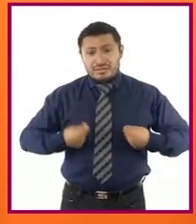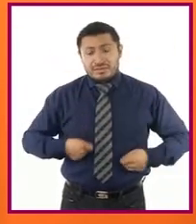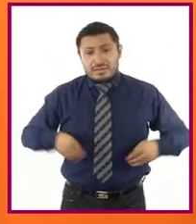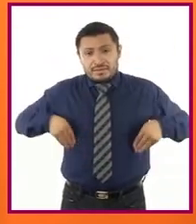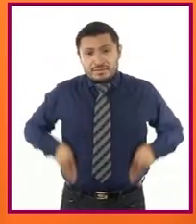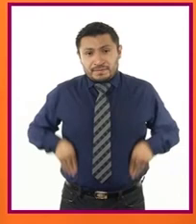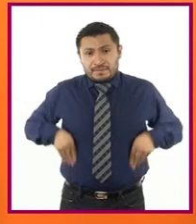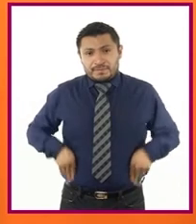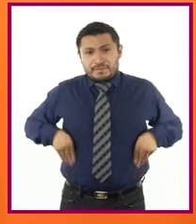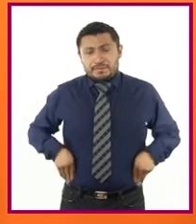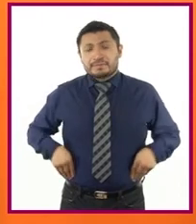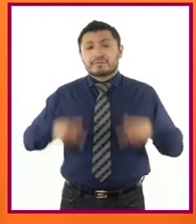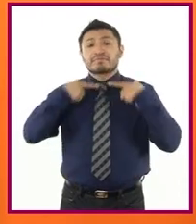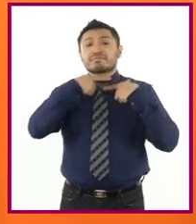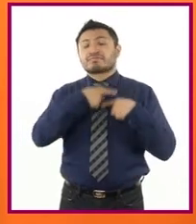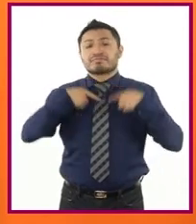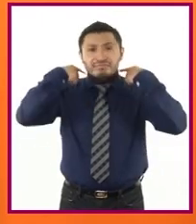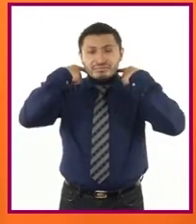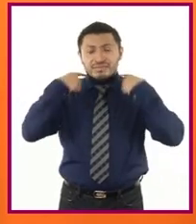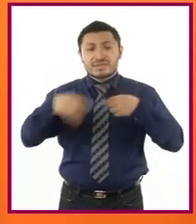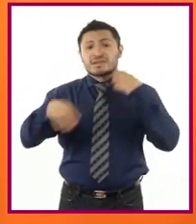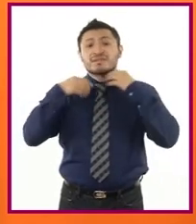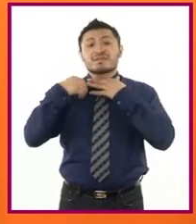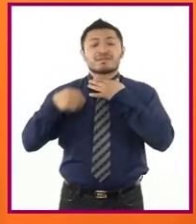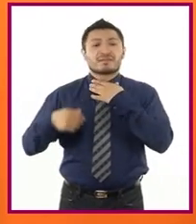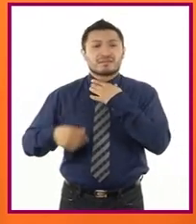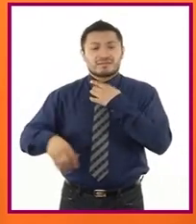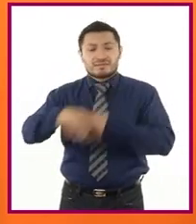bolsas, cuello y mangas.